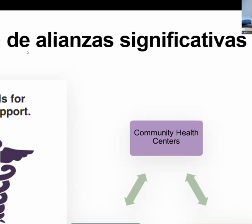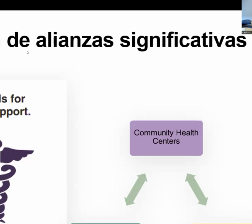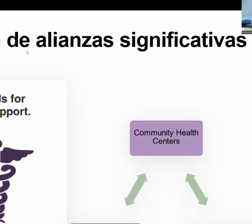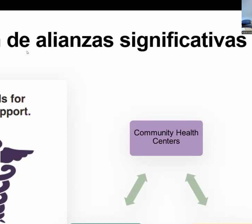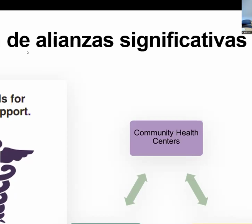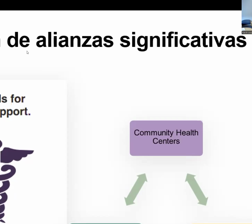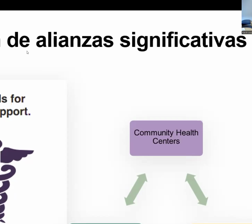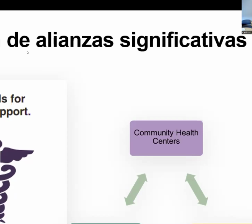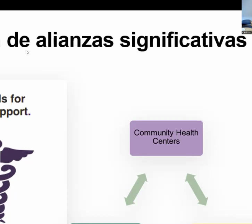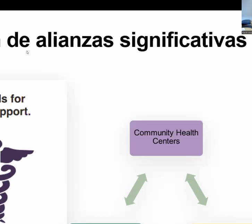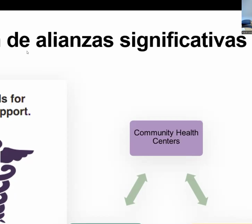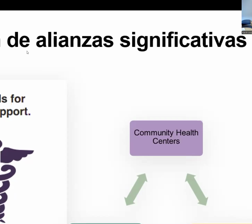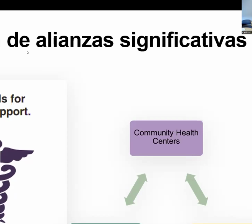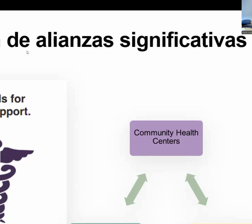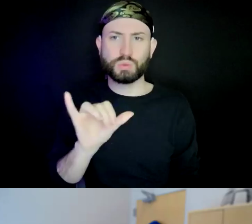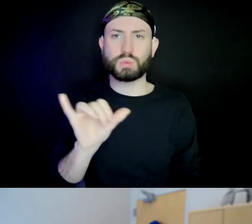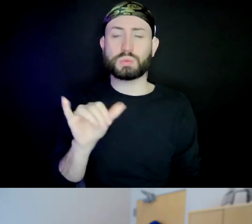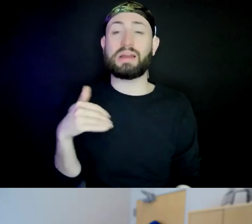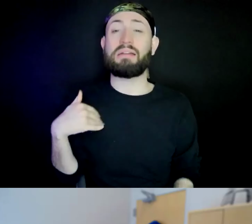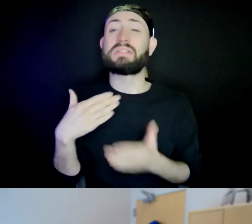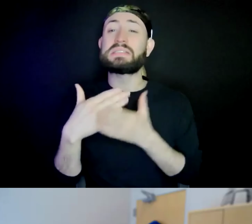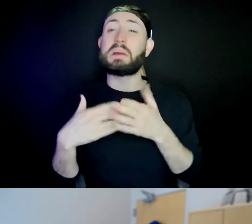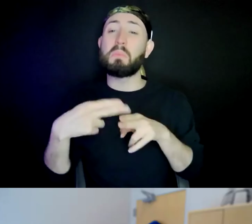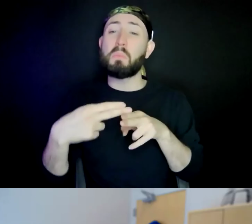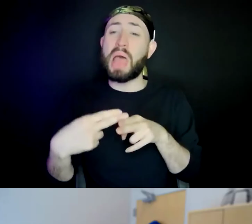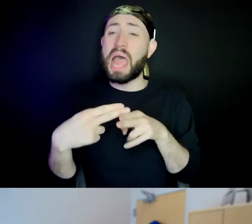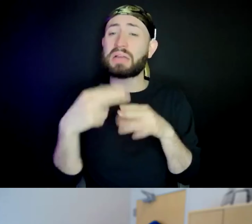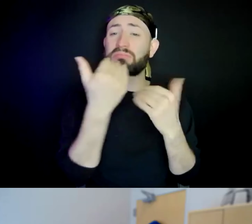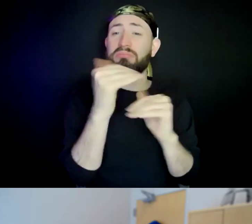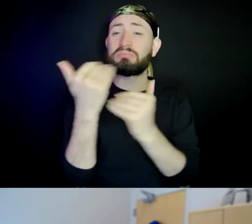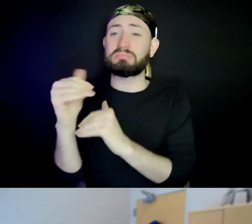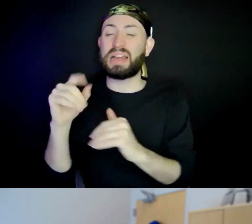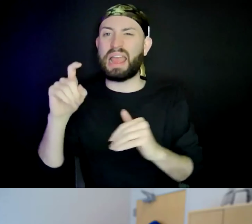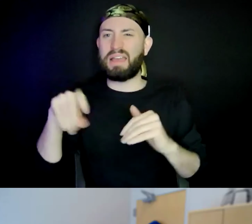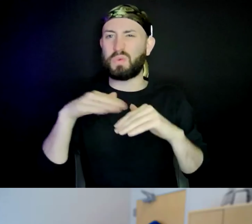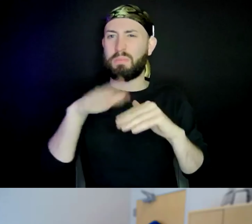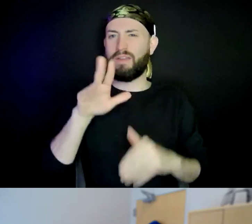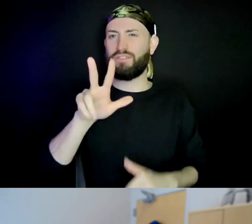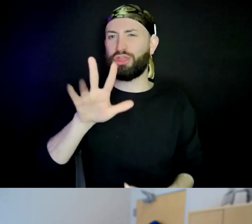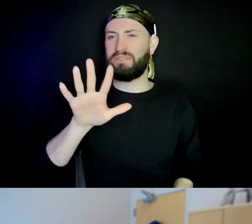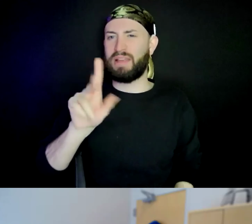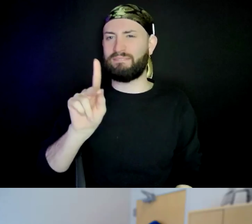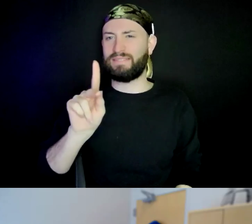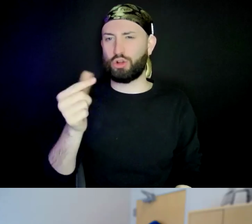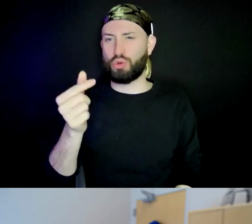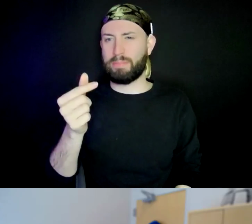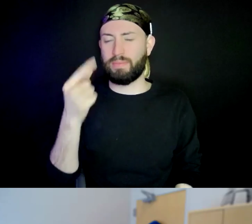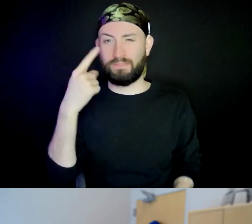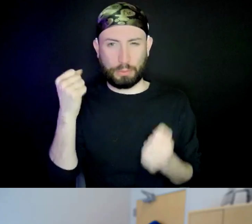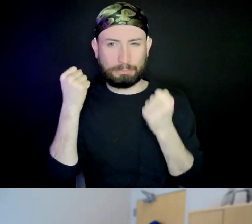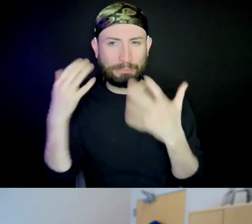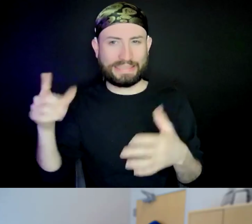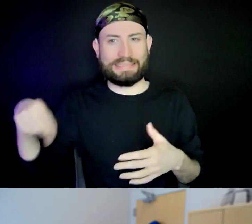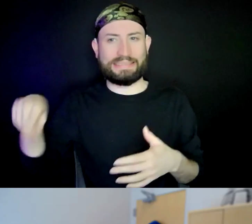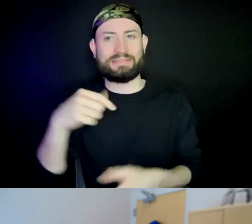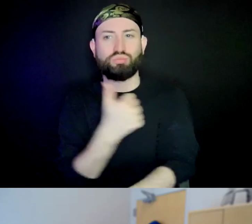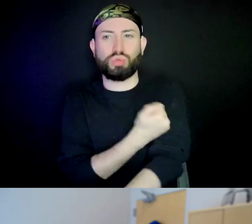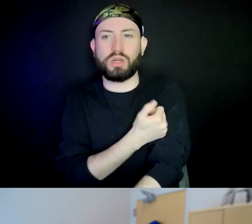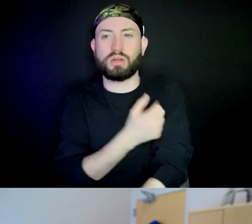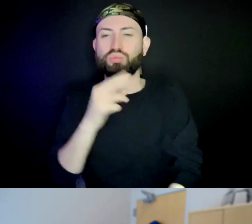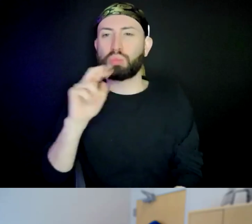que es magnífico porque hay muchas farmacias que abren los fines de semana, en las tardes, y a lo mejor esto es más conveniente para